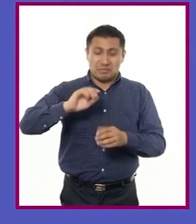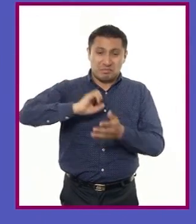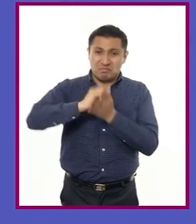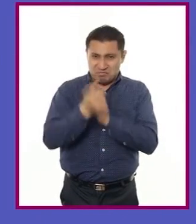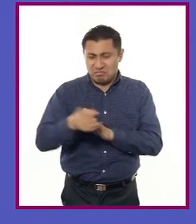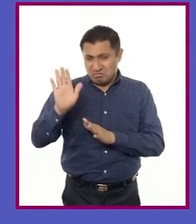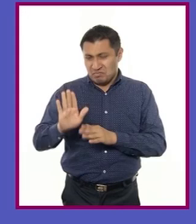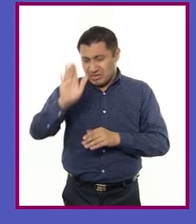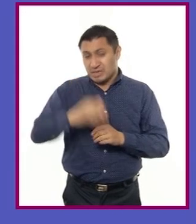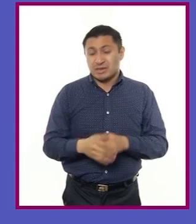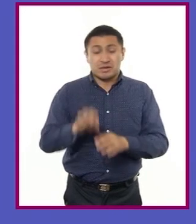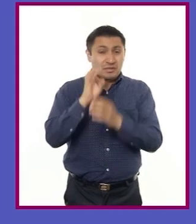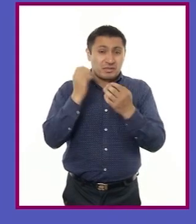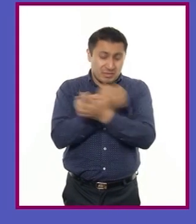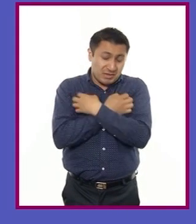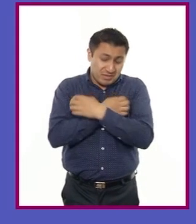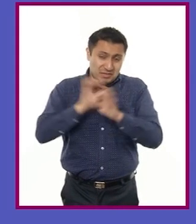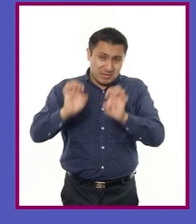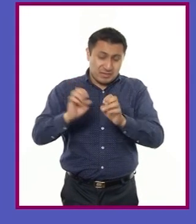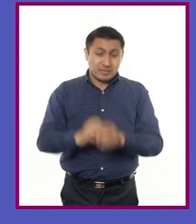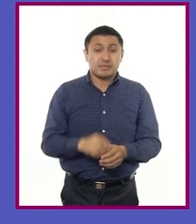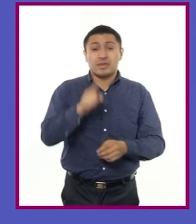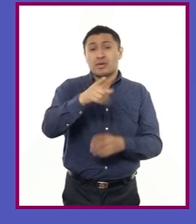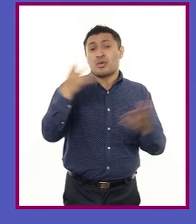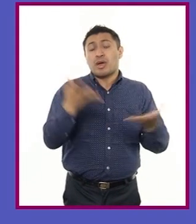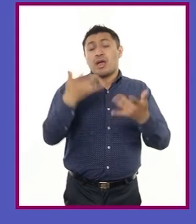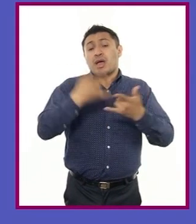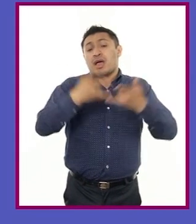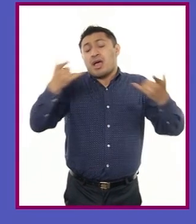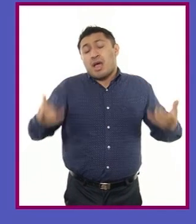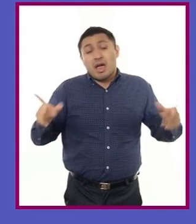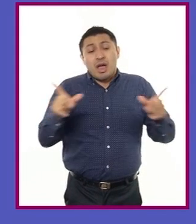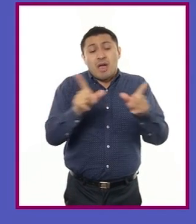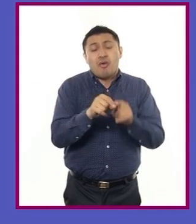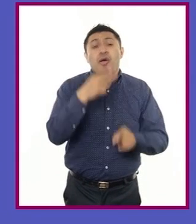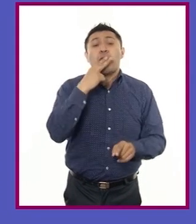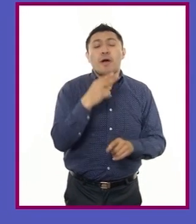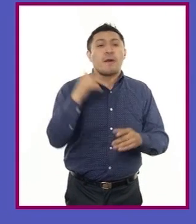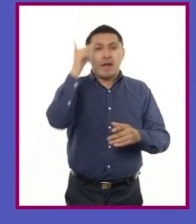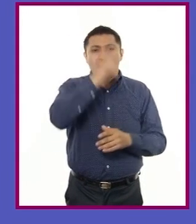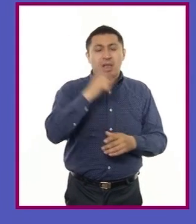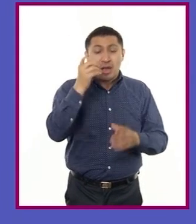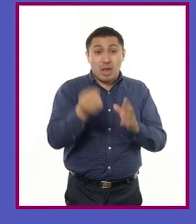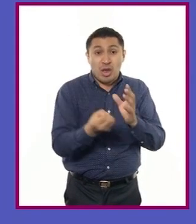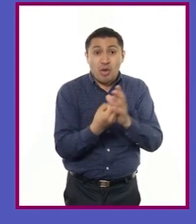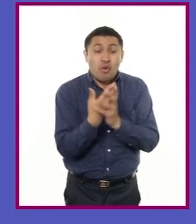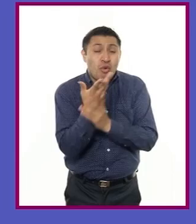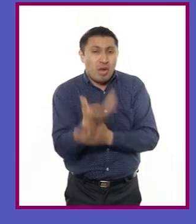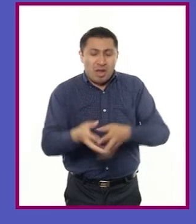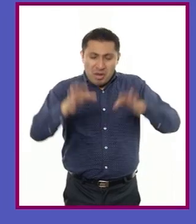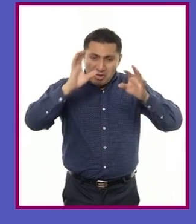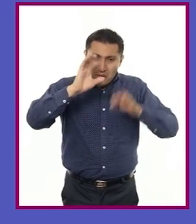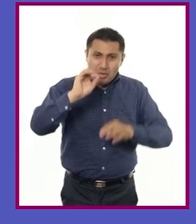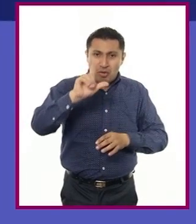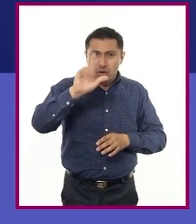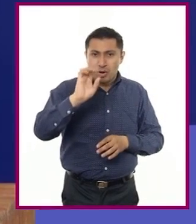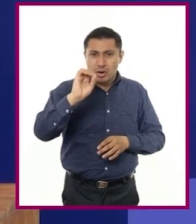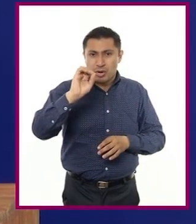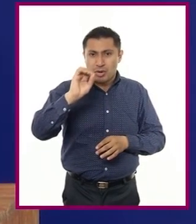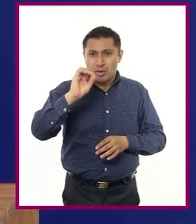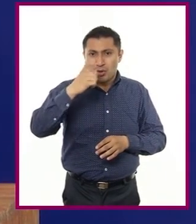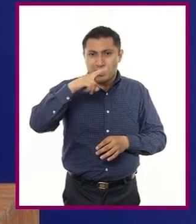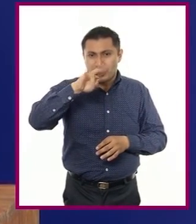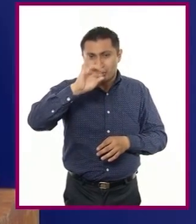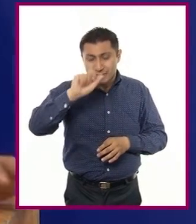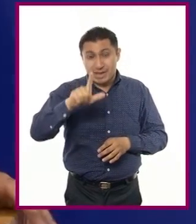Realicen una historieta muy breve en la que usen el lenguaje renovado coloquial. El